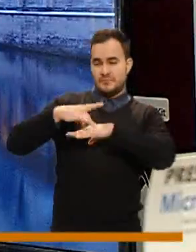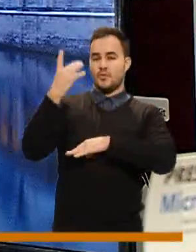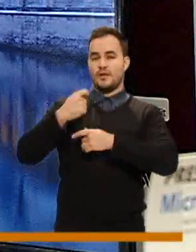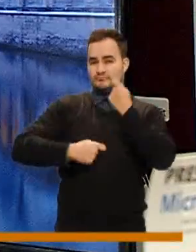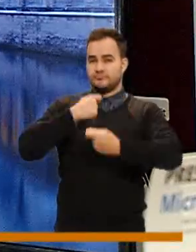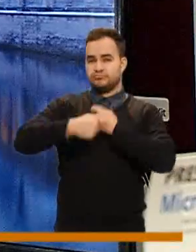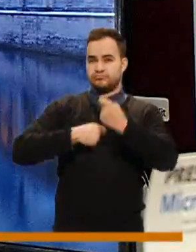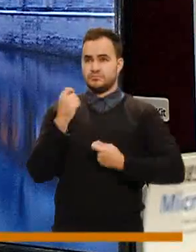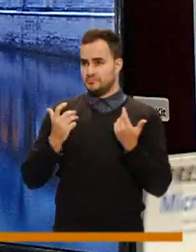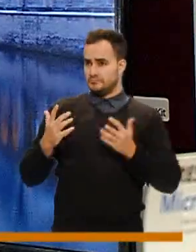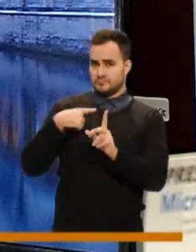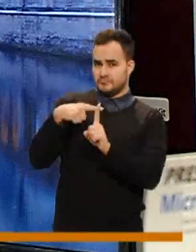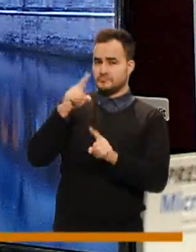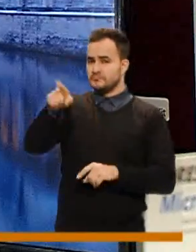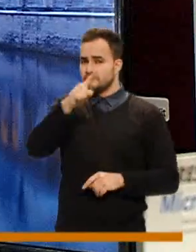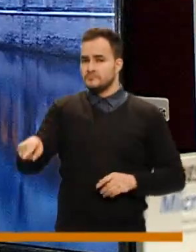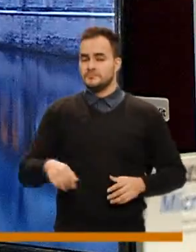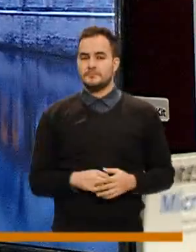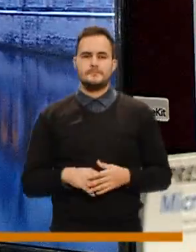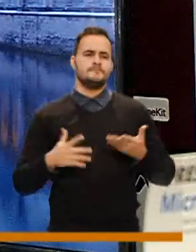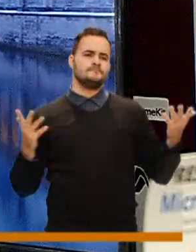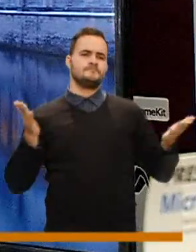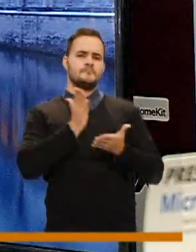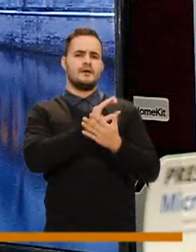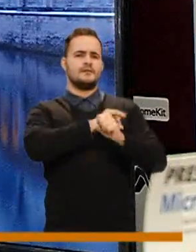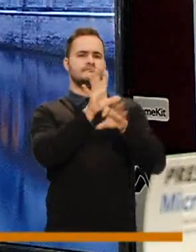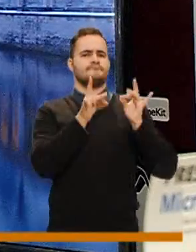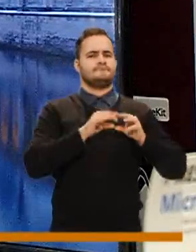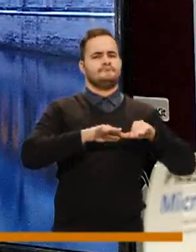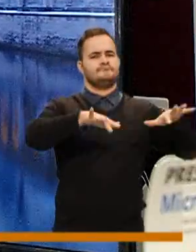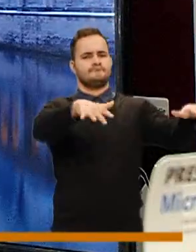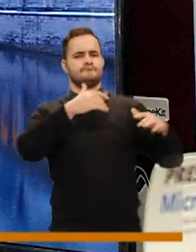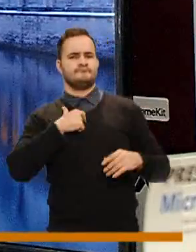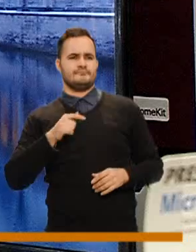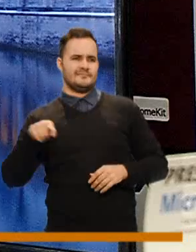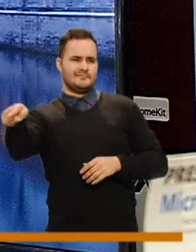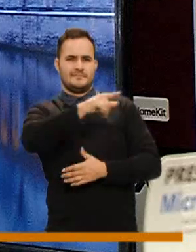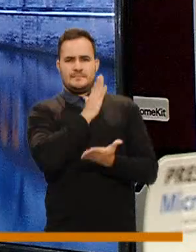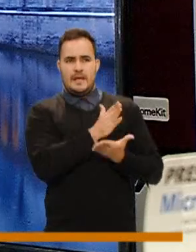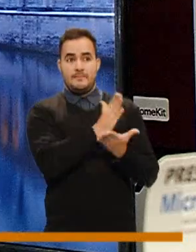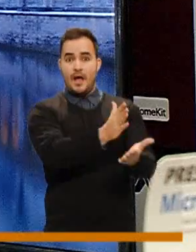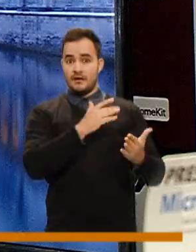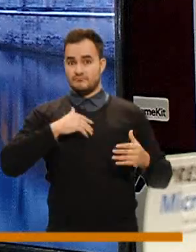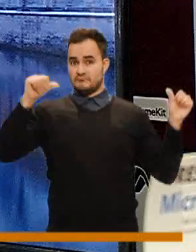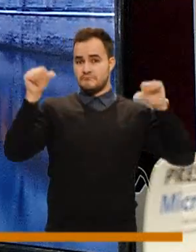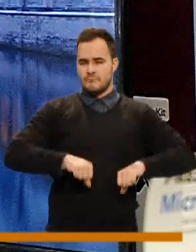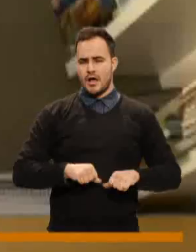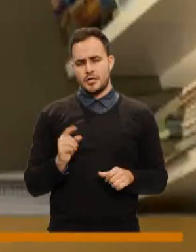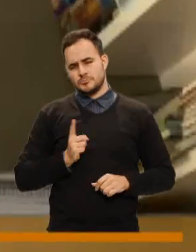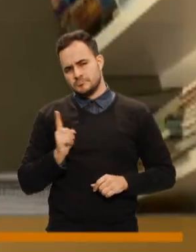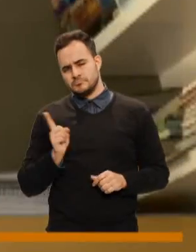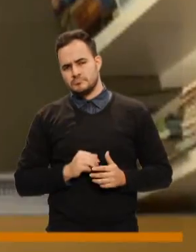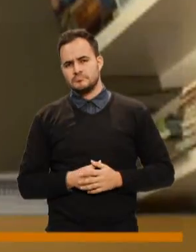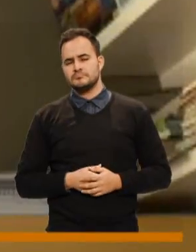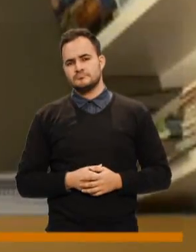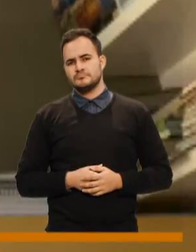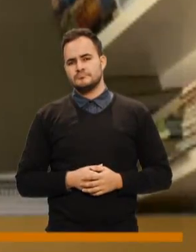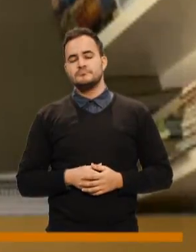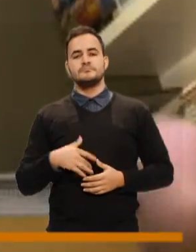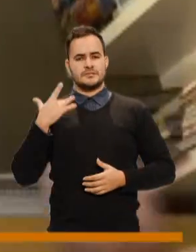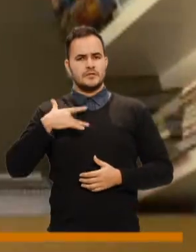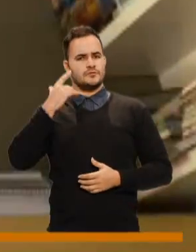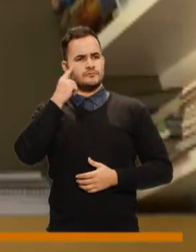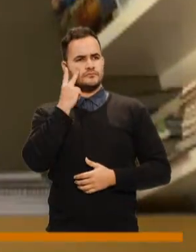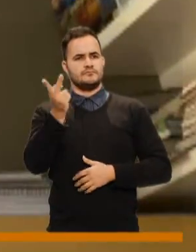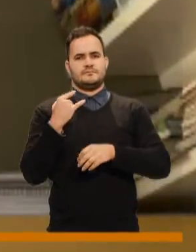en este año. El crecimiento del comercio electrónico es quizás una de ellas. No todo lo que ha sucedido durante la época de la pandemia